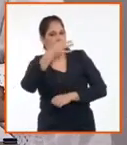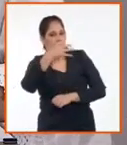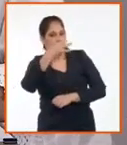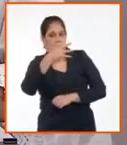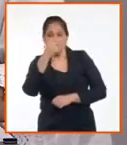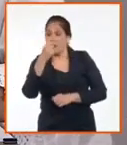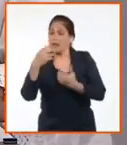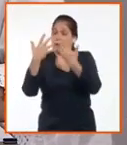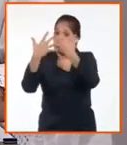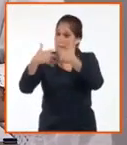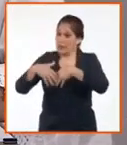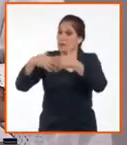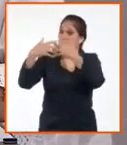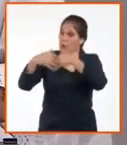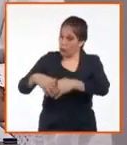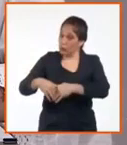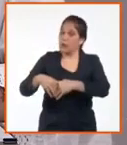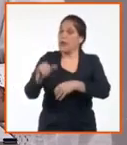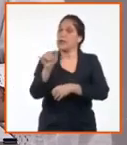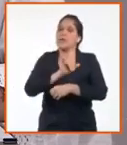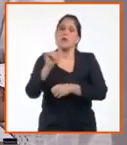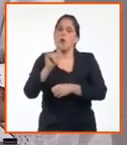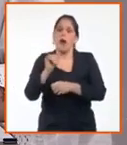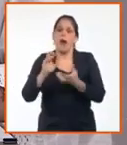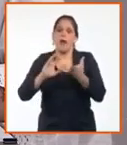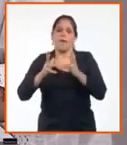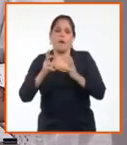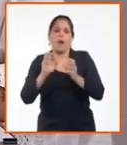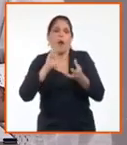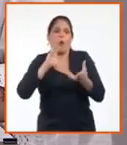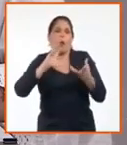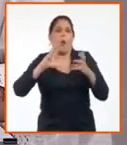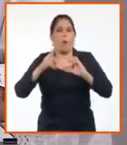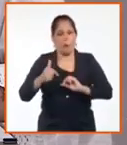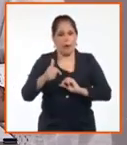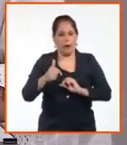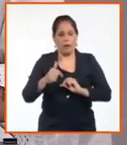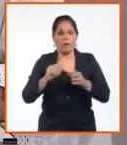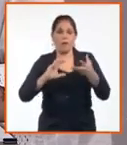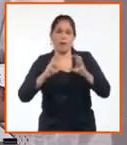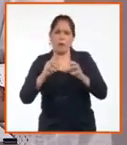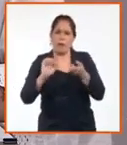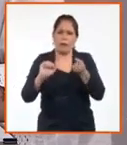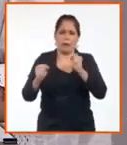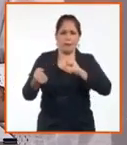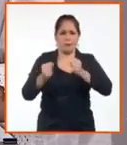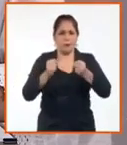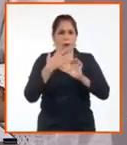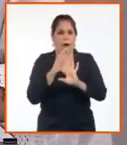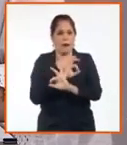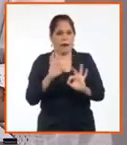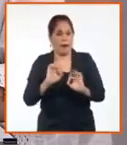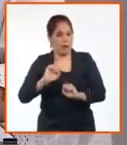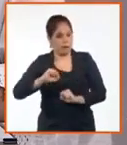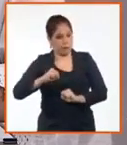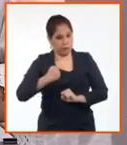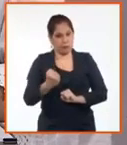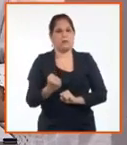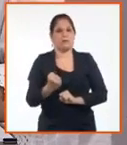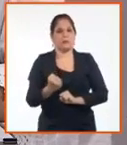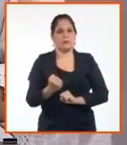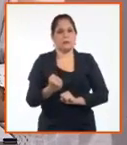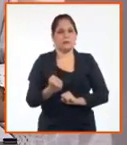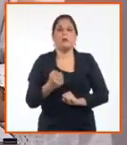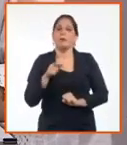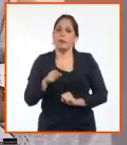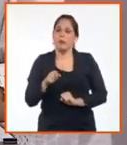industria como extremadamente compleja con un sistema de control de la calidad muy estricto sus